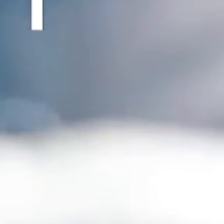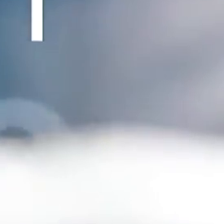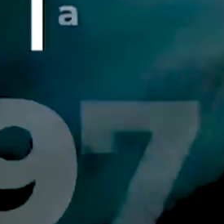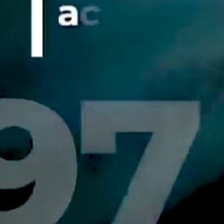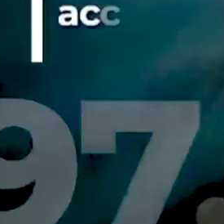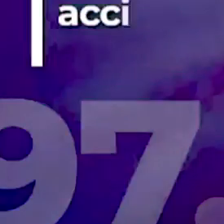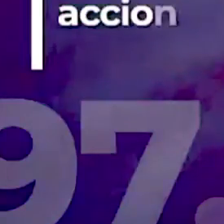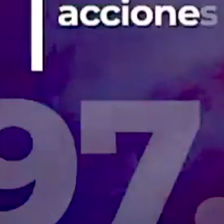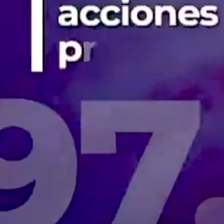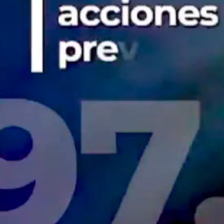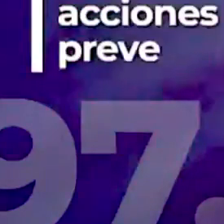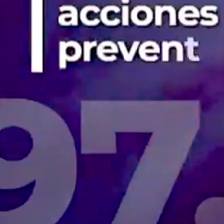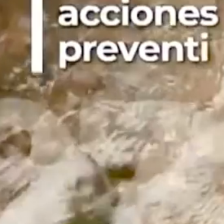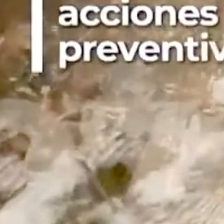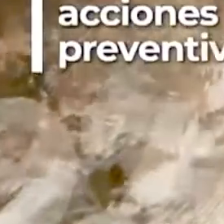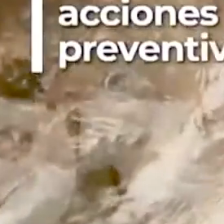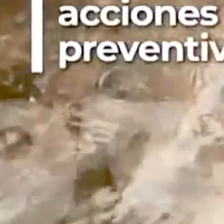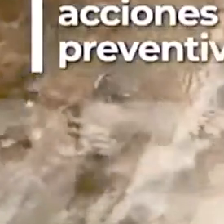ese sentido, emprendió